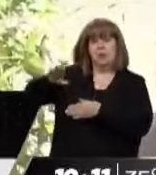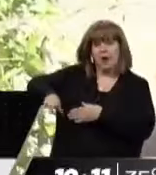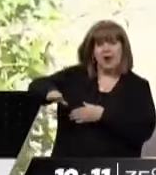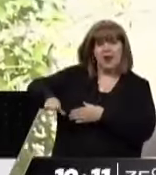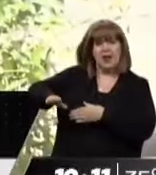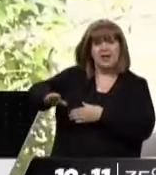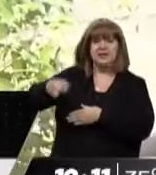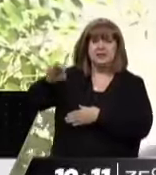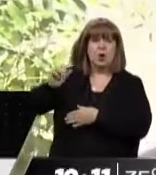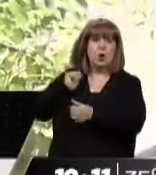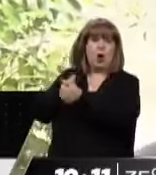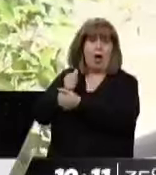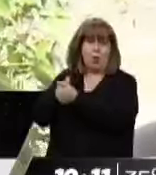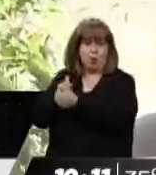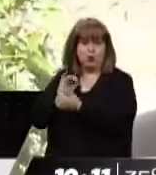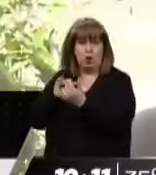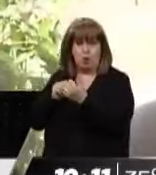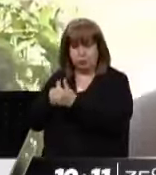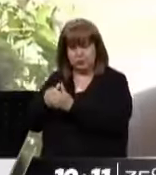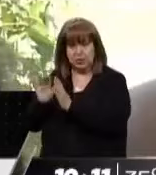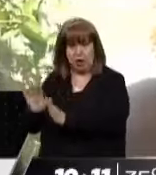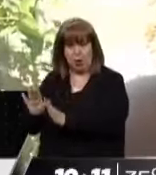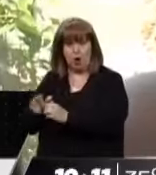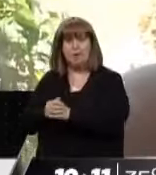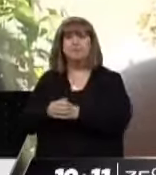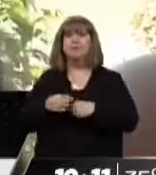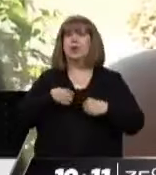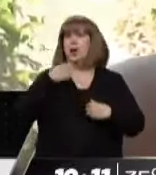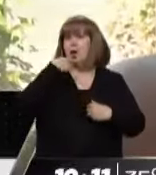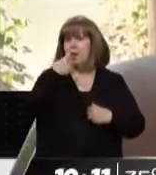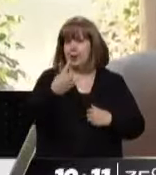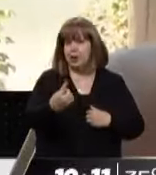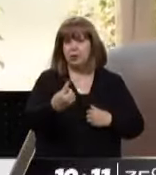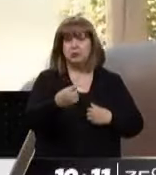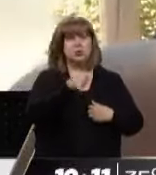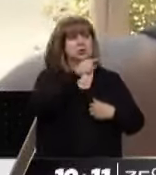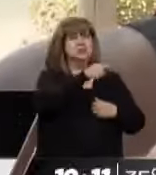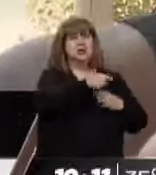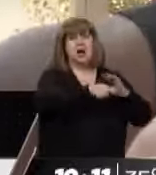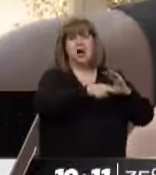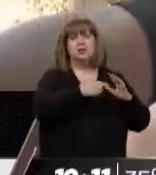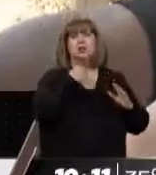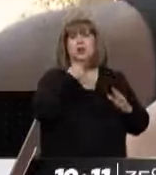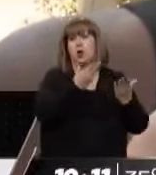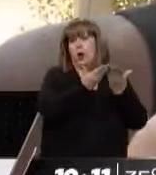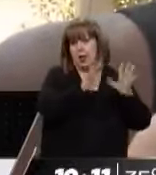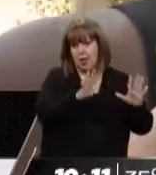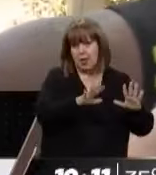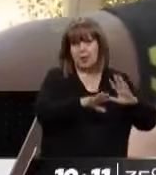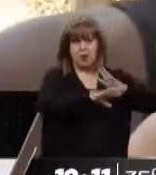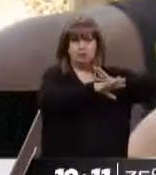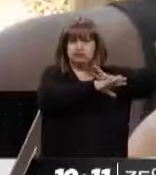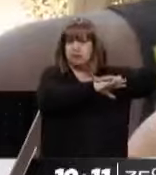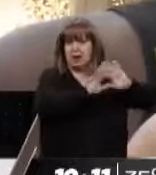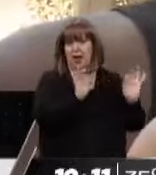abusado y por todo lo que está pasando. Tu hijo ya está limpio por la justicia, la prueba está que lo acaban de liberar, ni siquiera ha sido imputado. Ahora, ustedes en el barrio